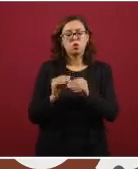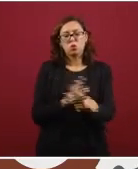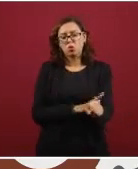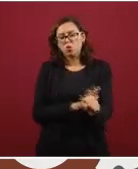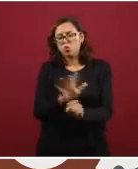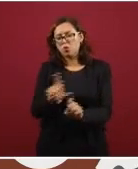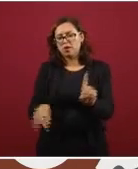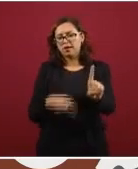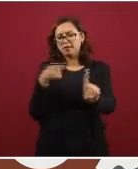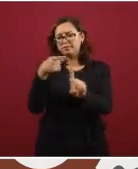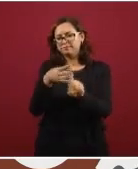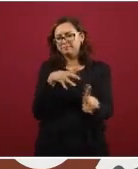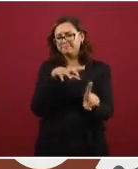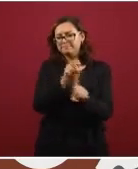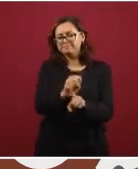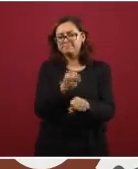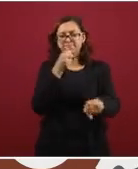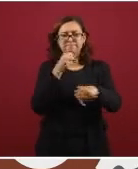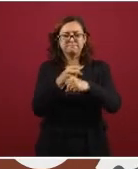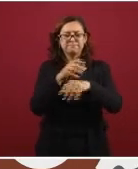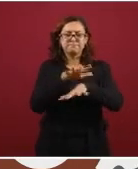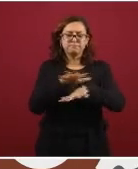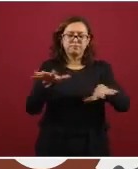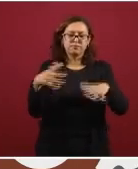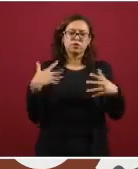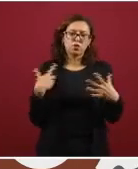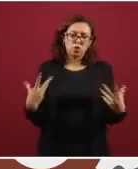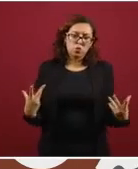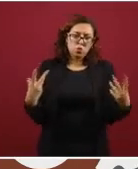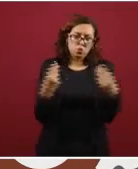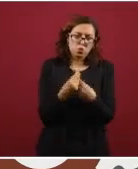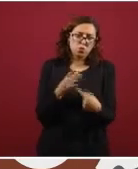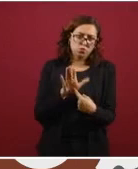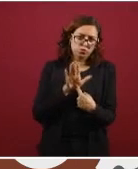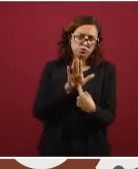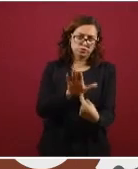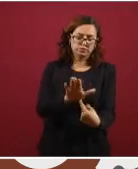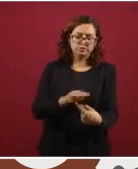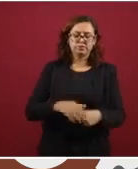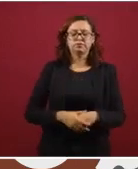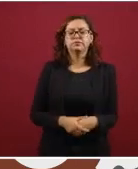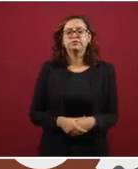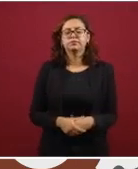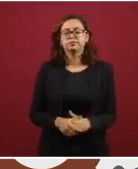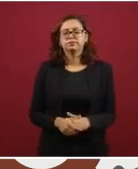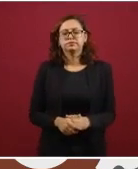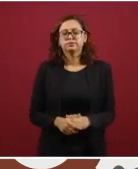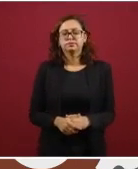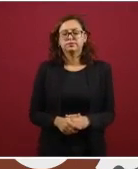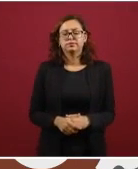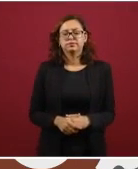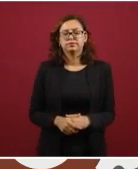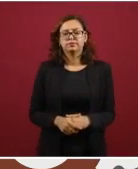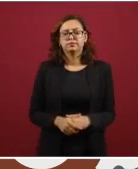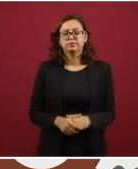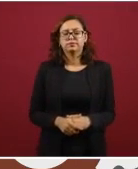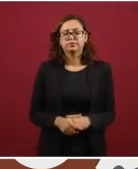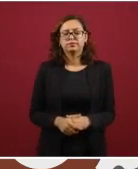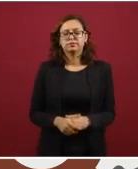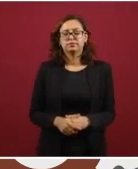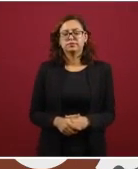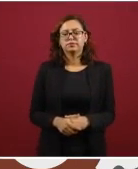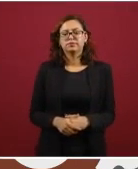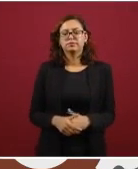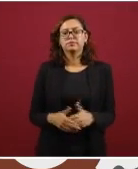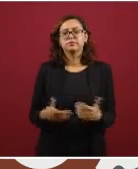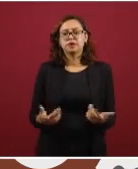impacto tuvo, estaremos presentando los resultados de manera conjunta. se va a realizar a través de la Agencia Mexicana de